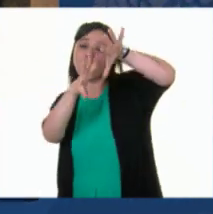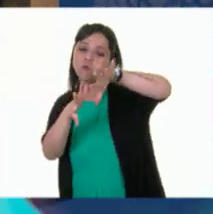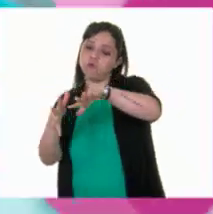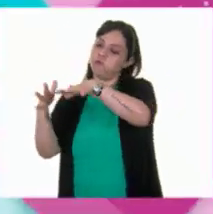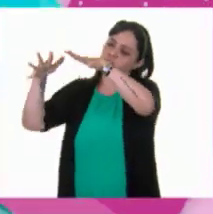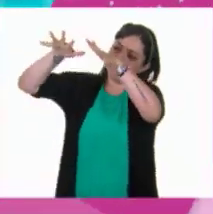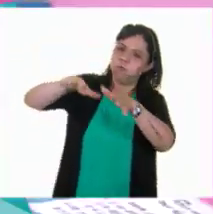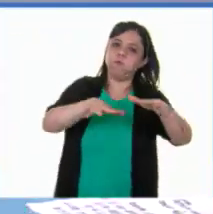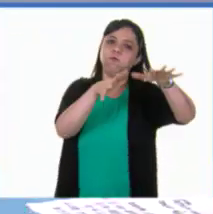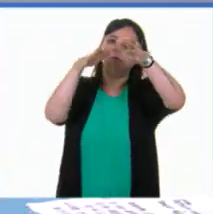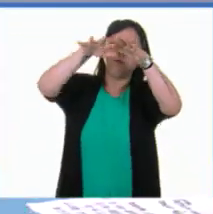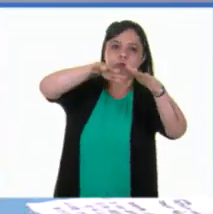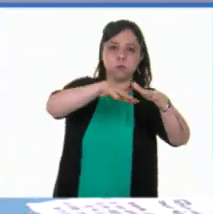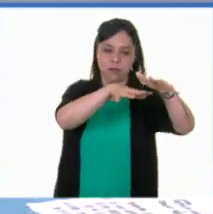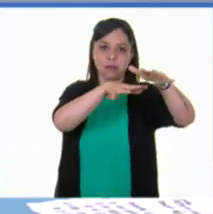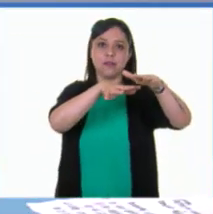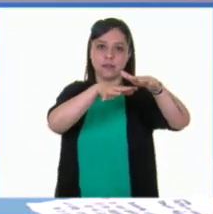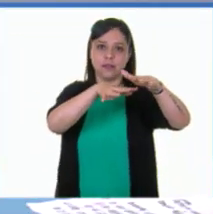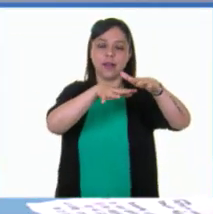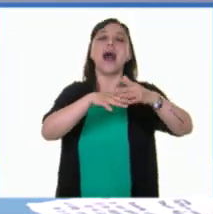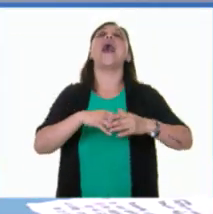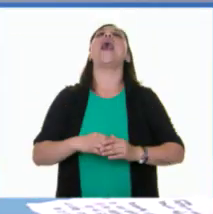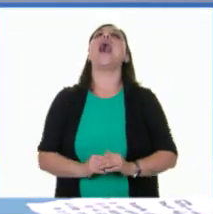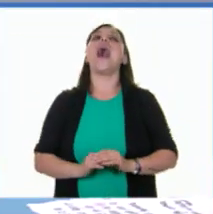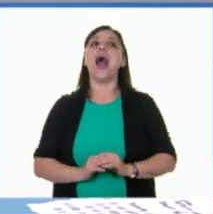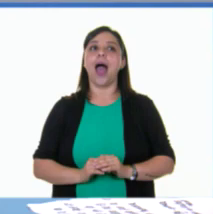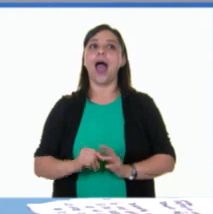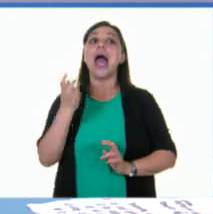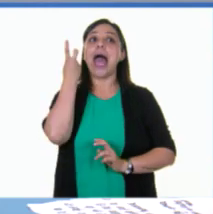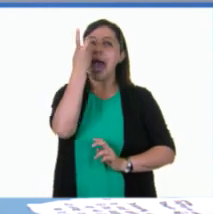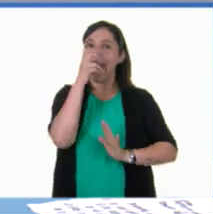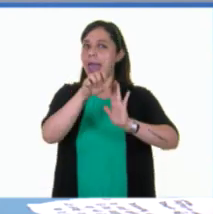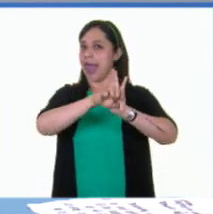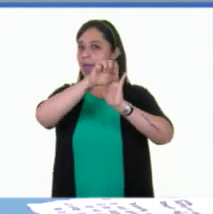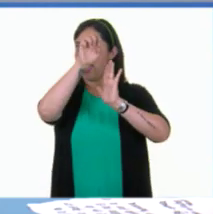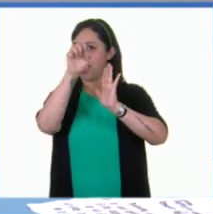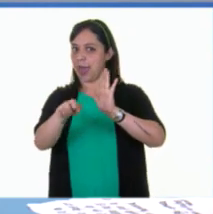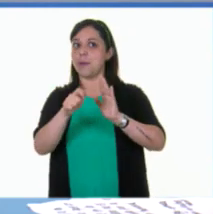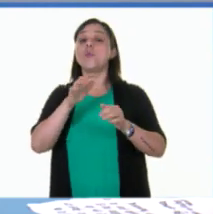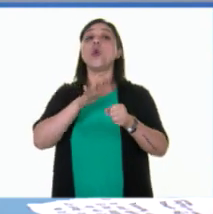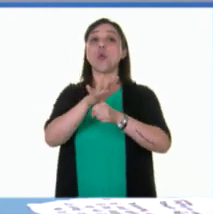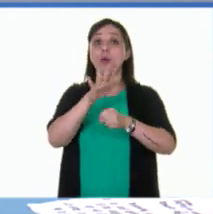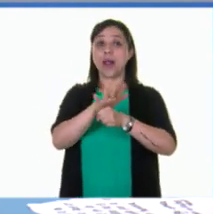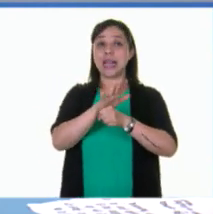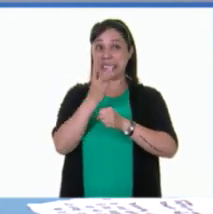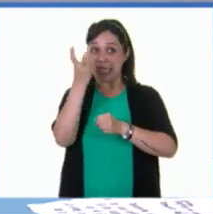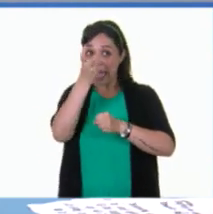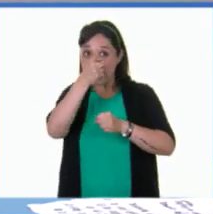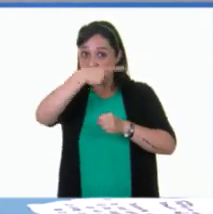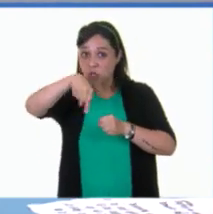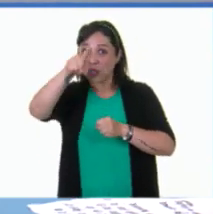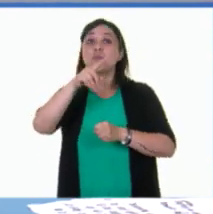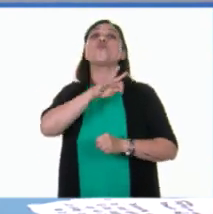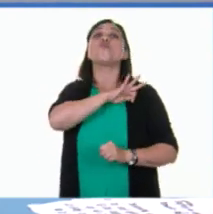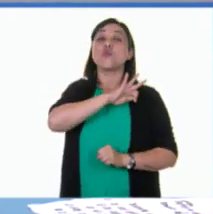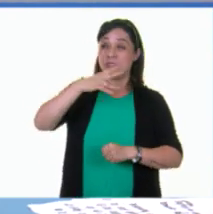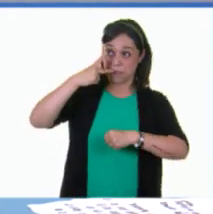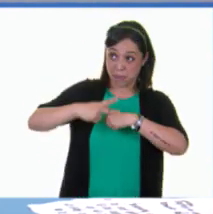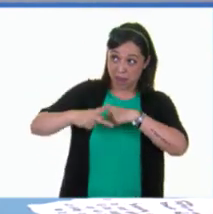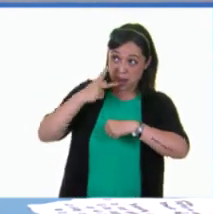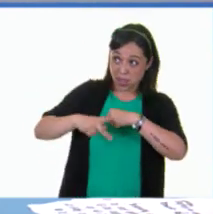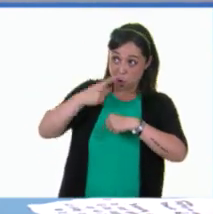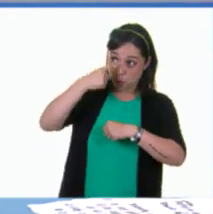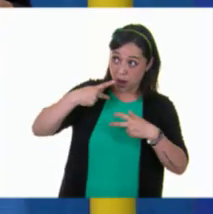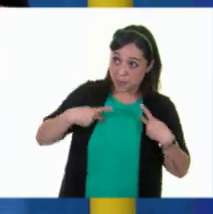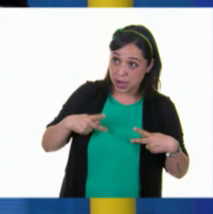Entonces estas otras imágenes son ejemplos de fenómenos naturales que sí pueden representar peligros para la